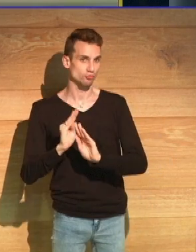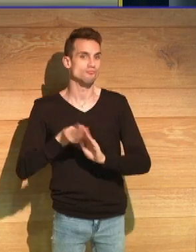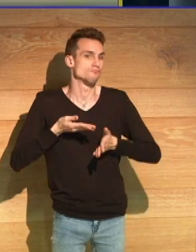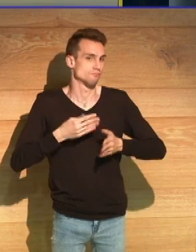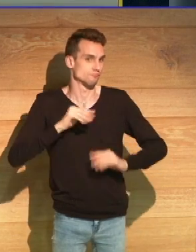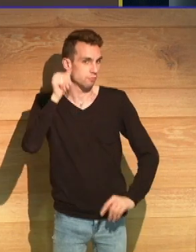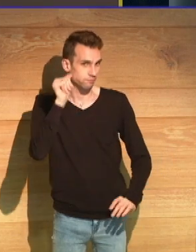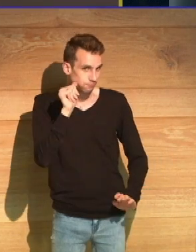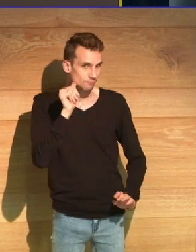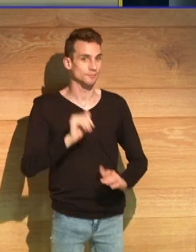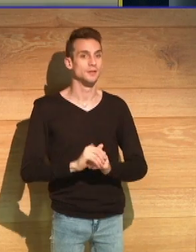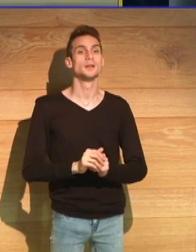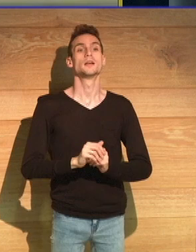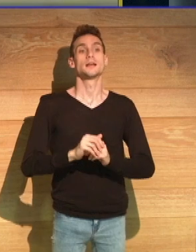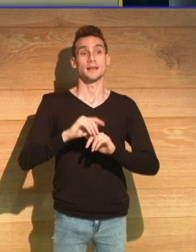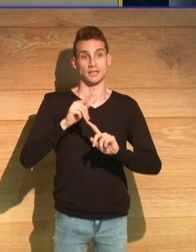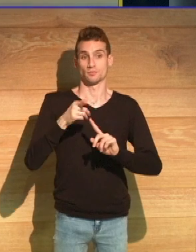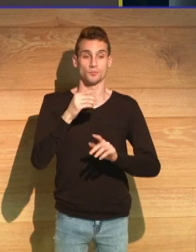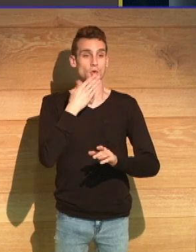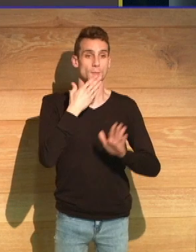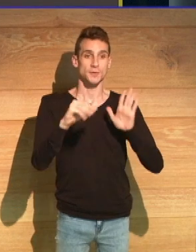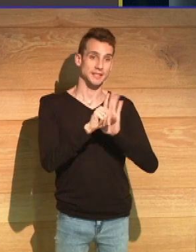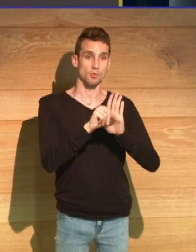es un símbolo en la obra de Nueva Vida, que